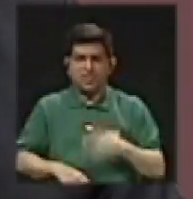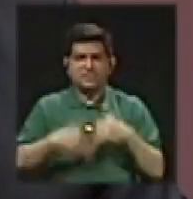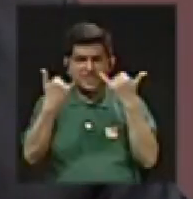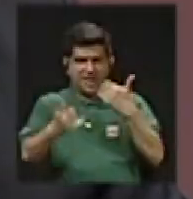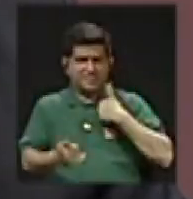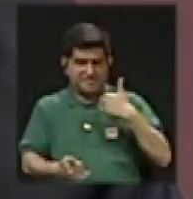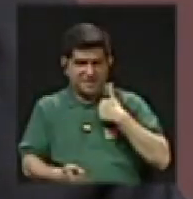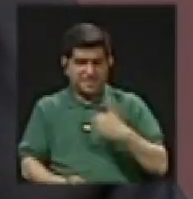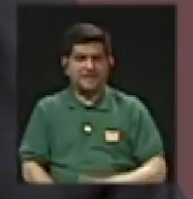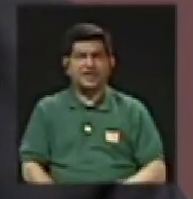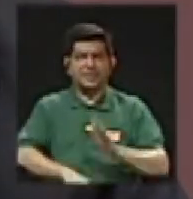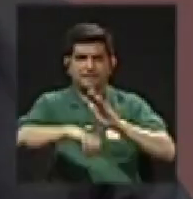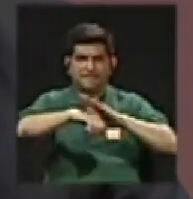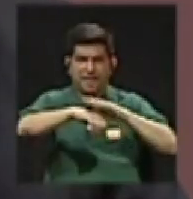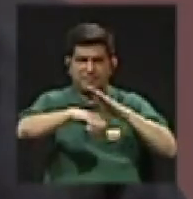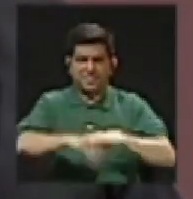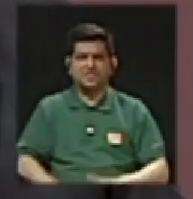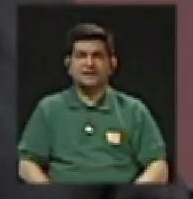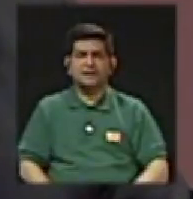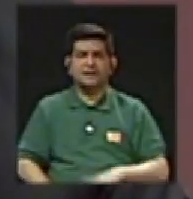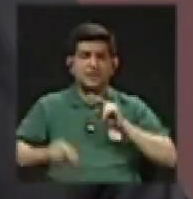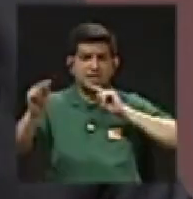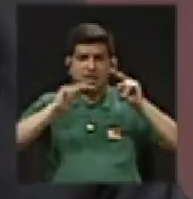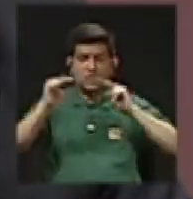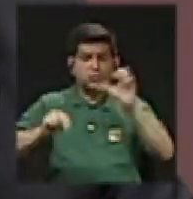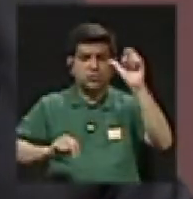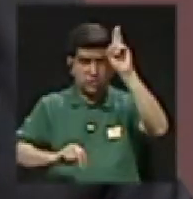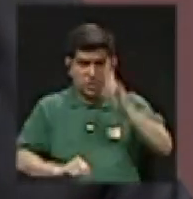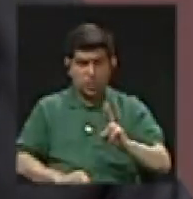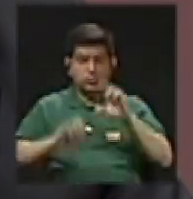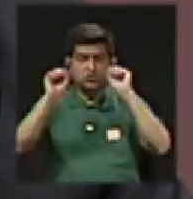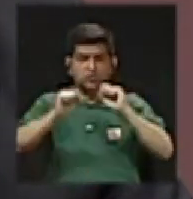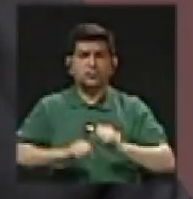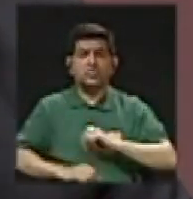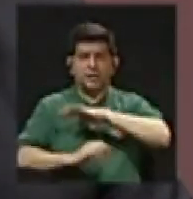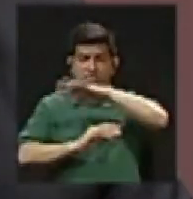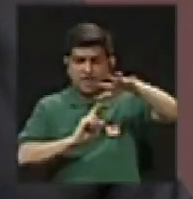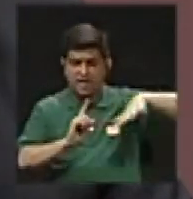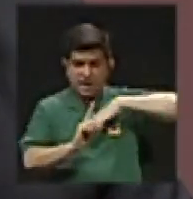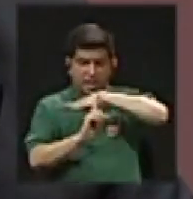tomado, que han permitido que el entorno de negocios de Costa Rica facilite